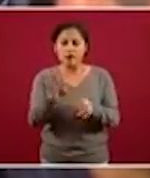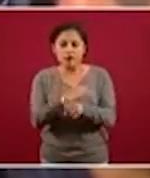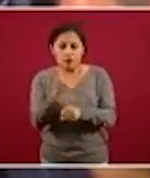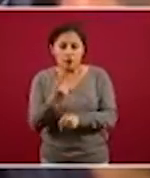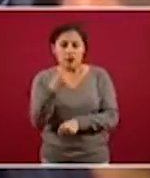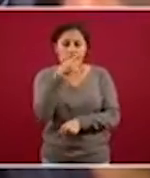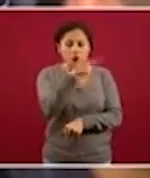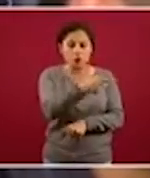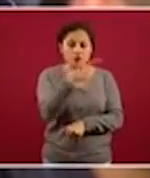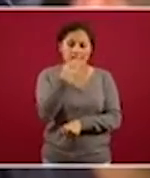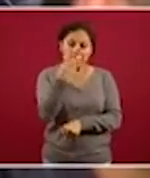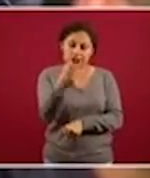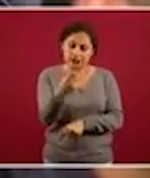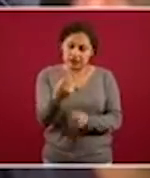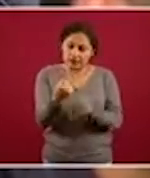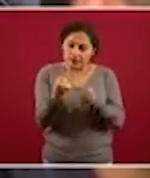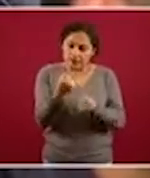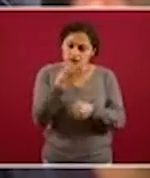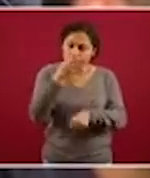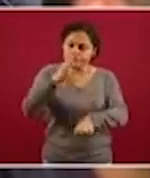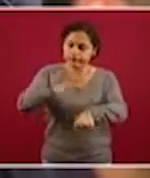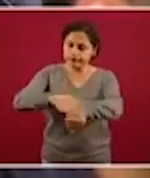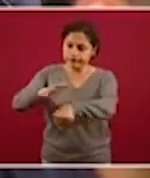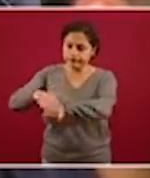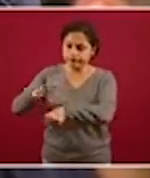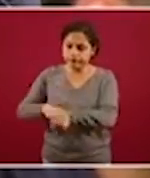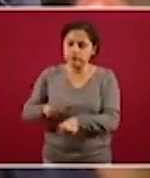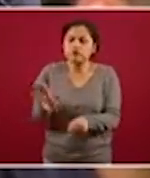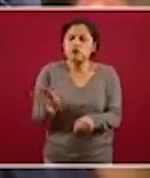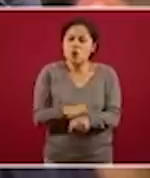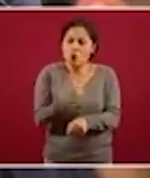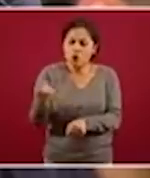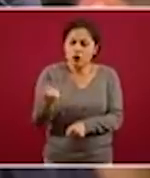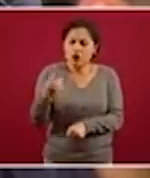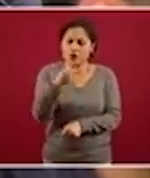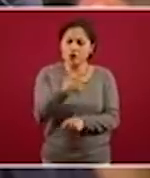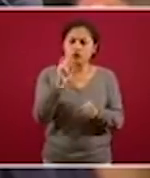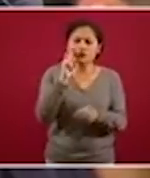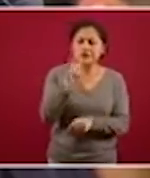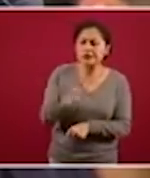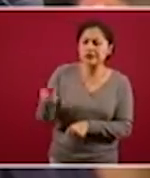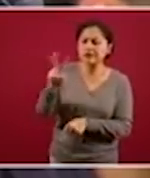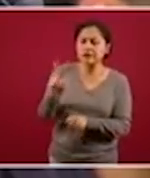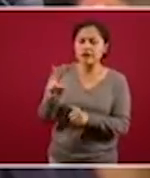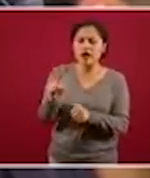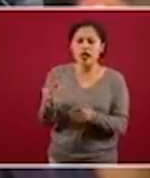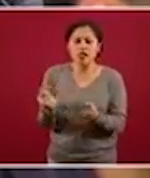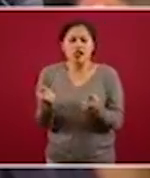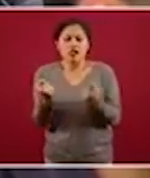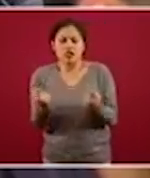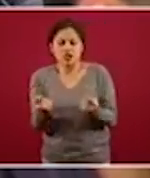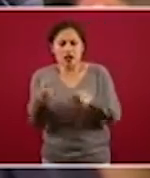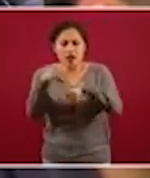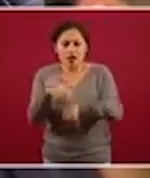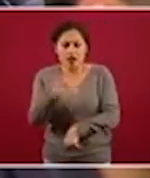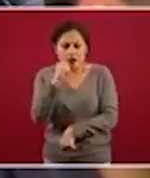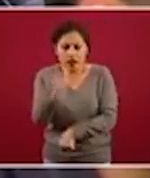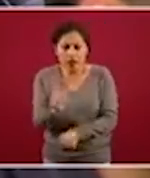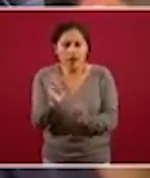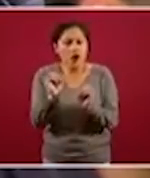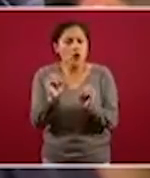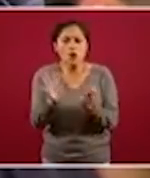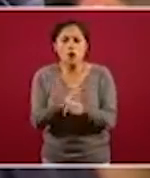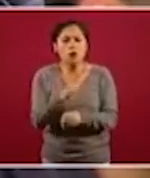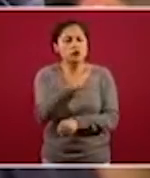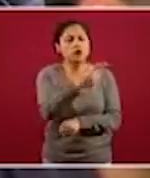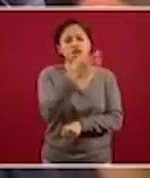y con tanta fuerza ese llamado. ¿O no estamos acatando? ¿O ve usted qué ve ¿qué es lo que usted ve para hacernos este llamado